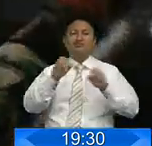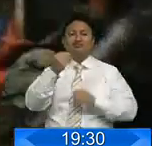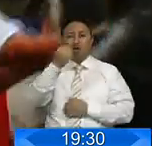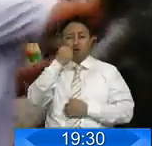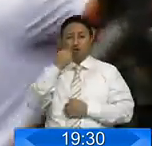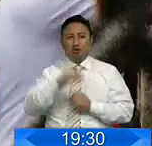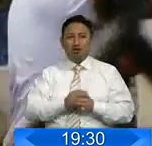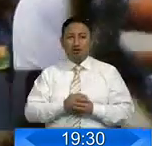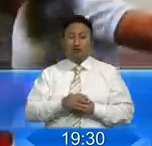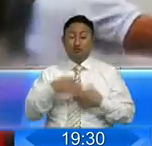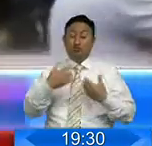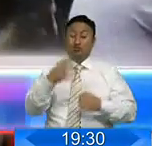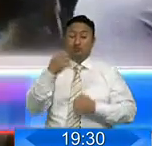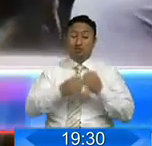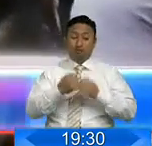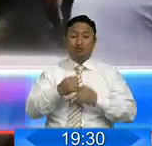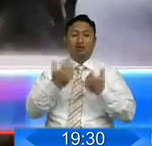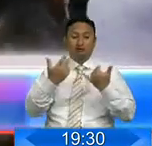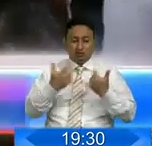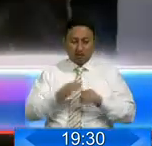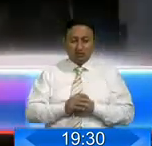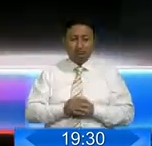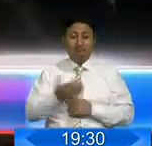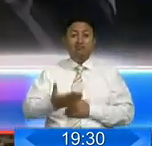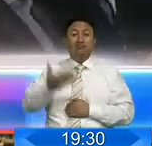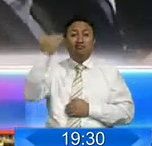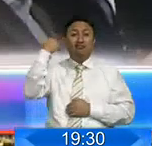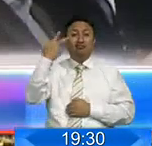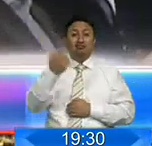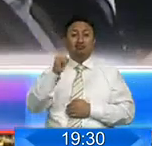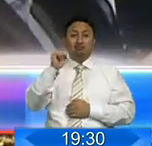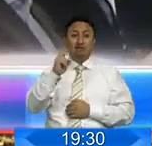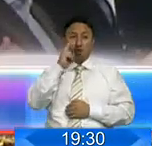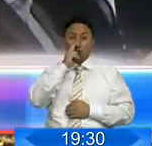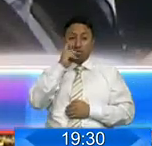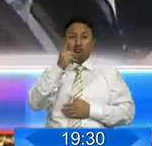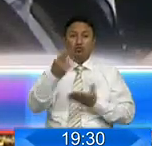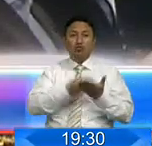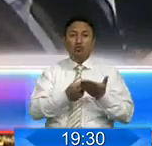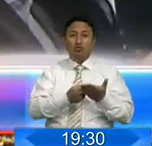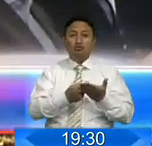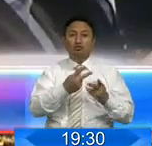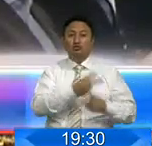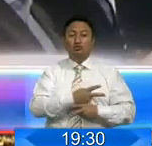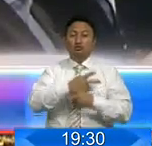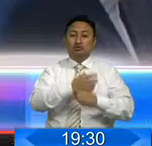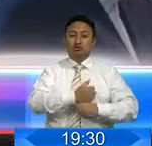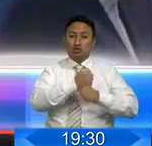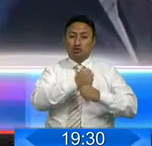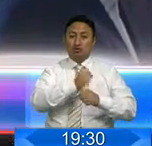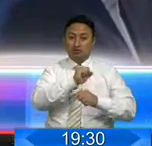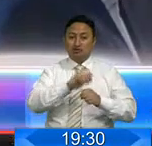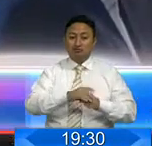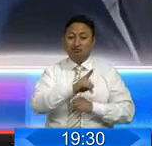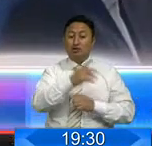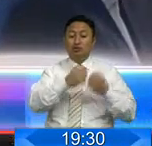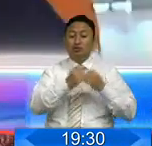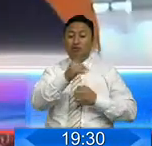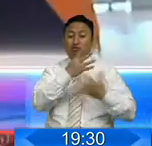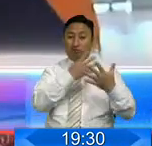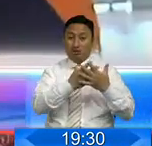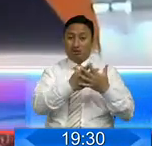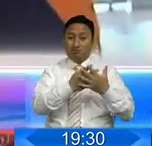los puntos a resolver y fue tratado también el pasado 13 de julio consejo de seguridad de trato la crisis carcelaria